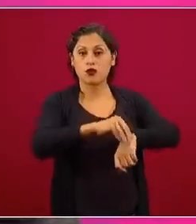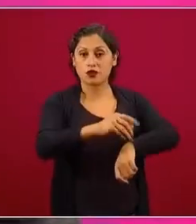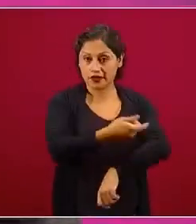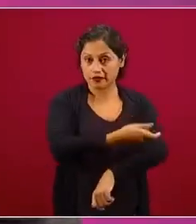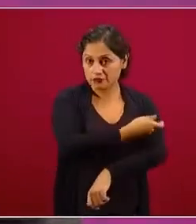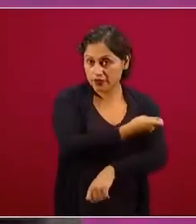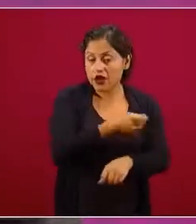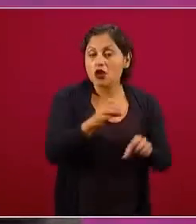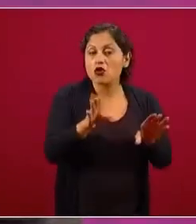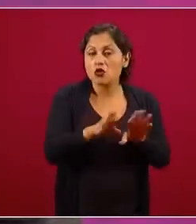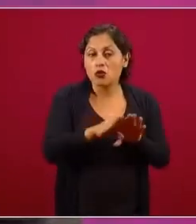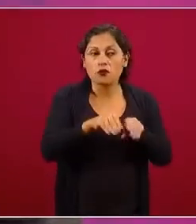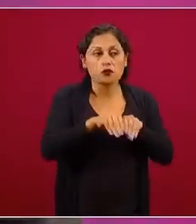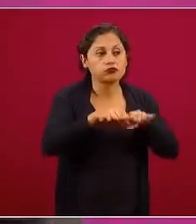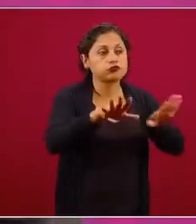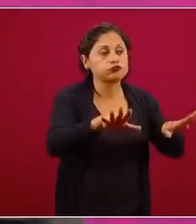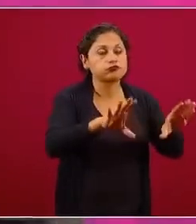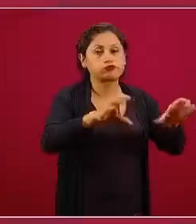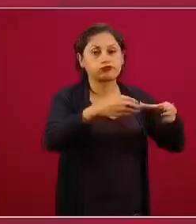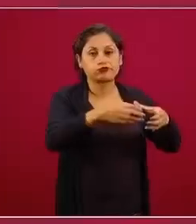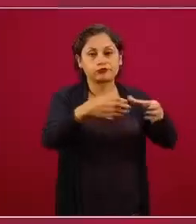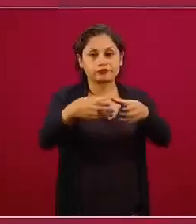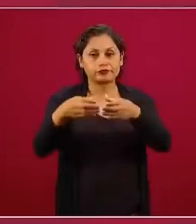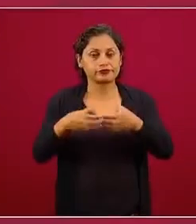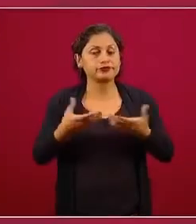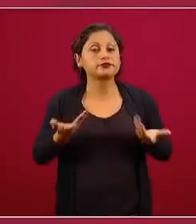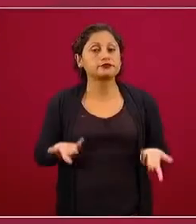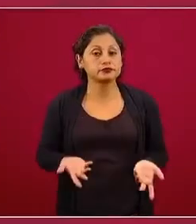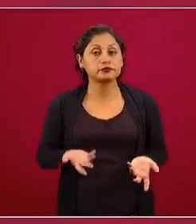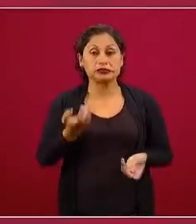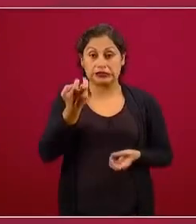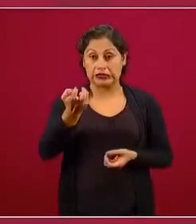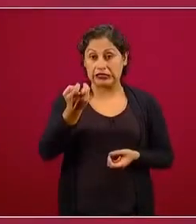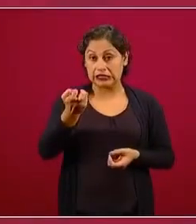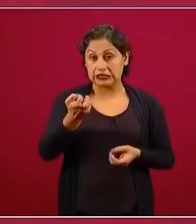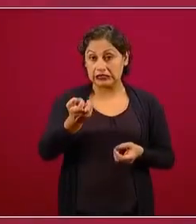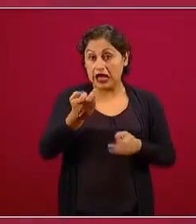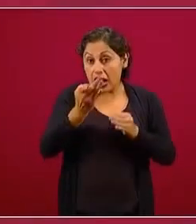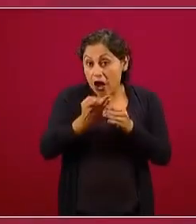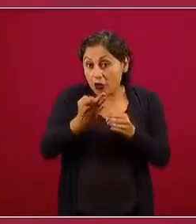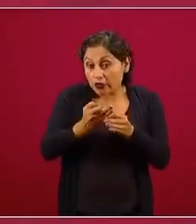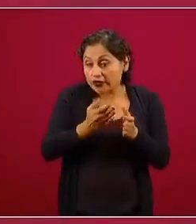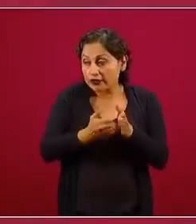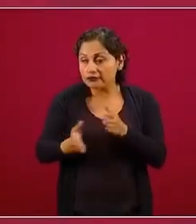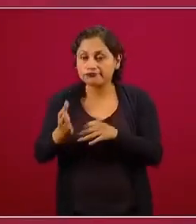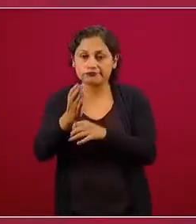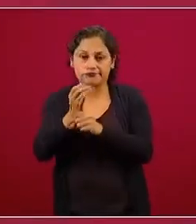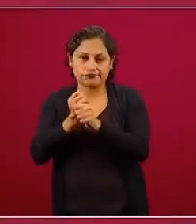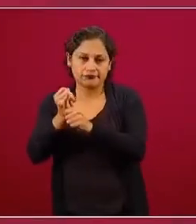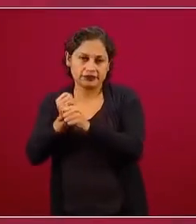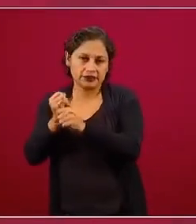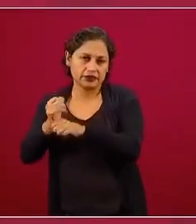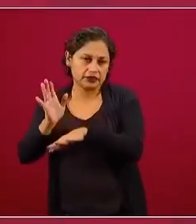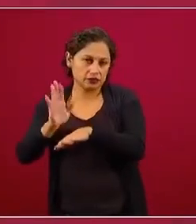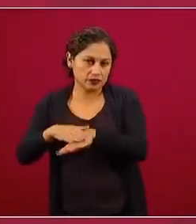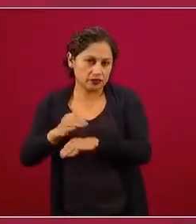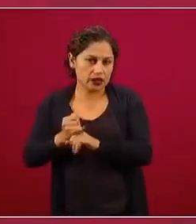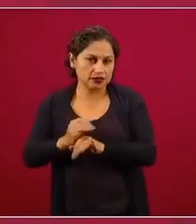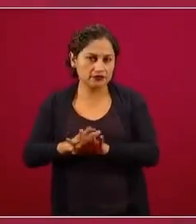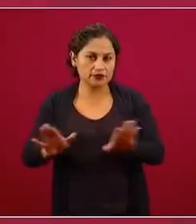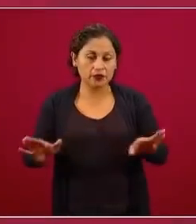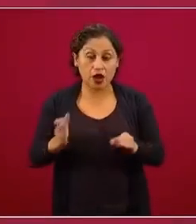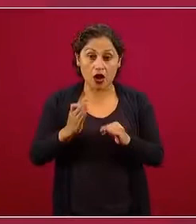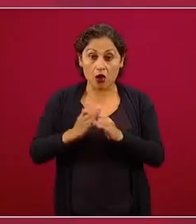una campaña poblacional. Y para esto también hay mucho tema de investigación, no solo en lo que es el desarrollo de la